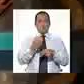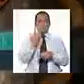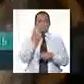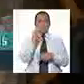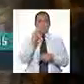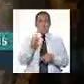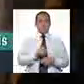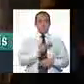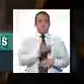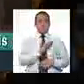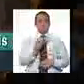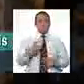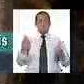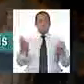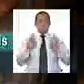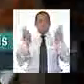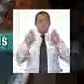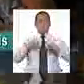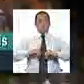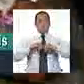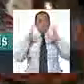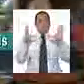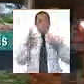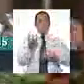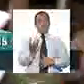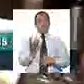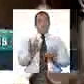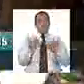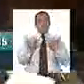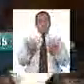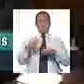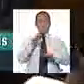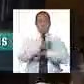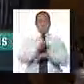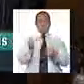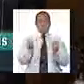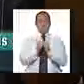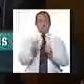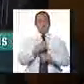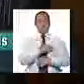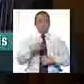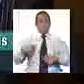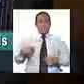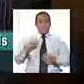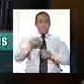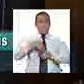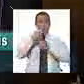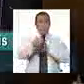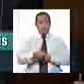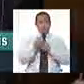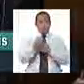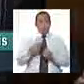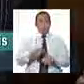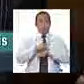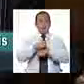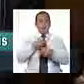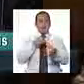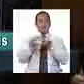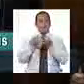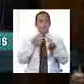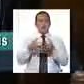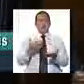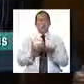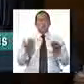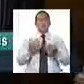se está festejando el Día Nacional de la Papa. Estamos aquí esta tarde acompañados del Ministro de Agricultura para que nos comente rápidamente cuáles van a ser las